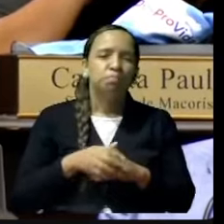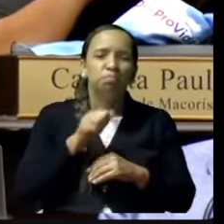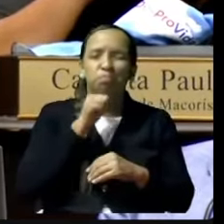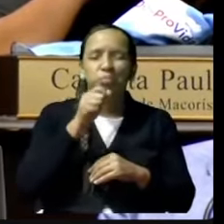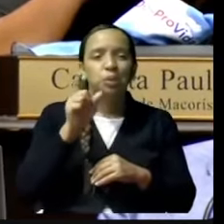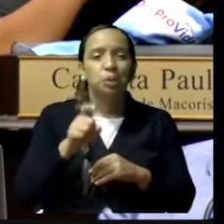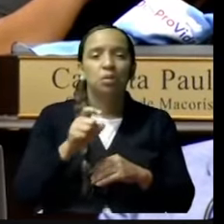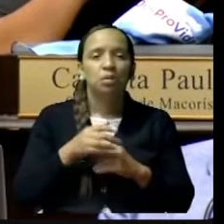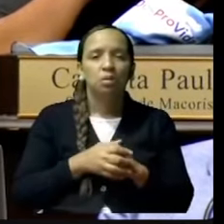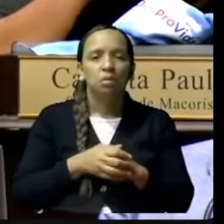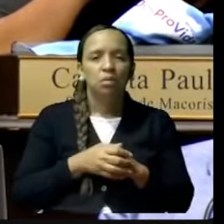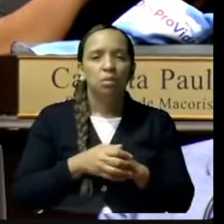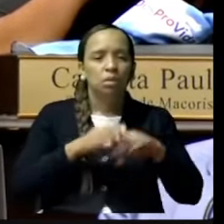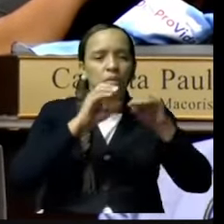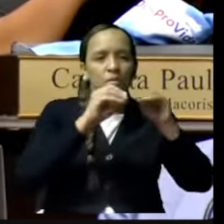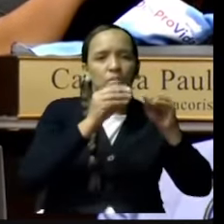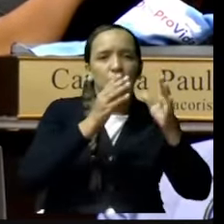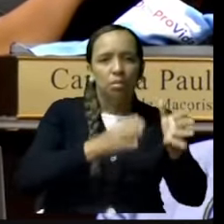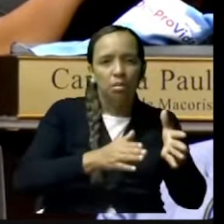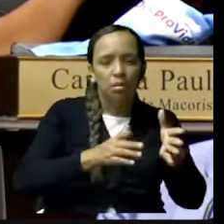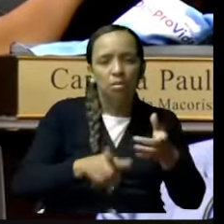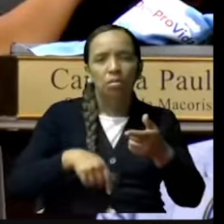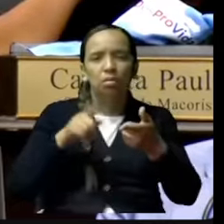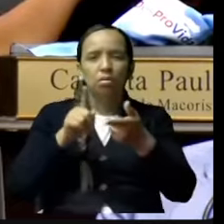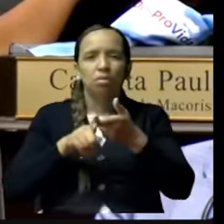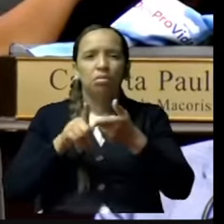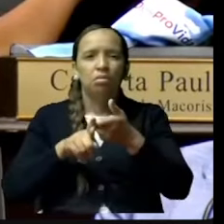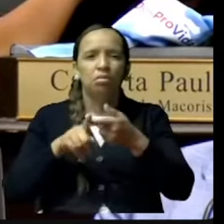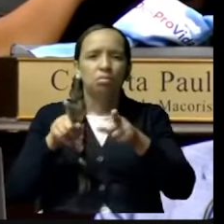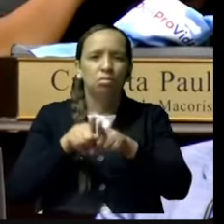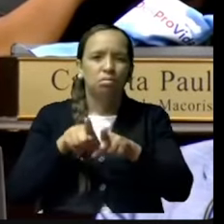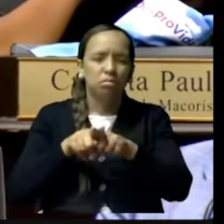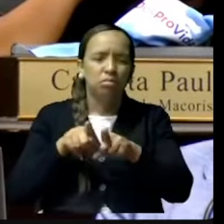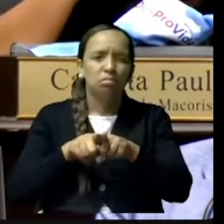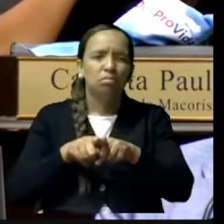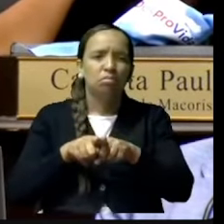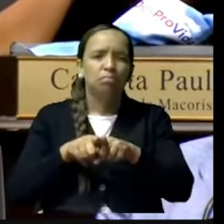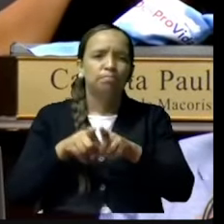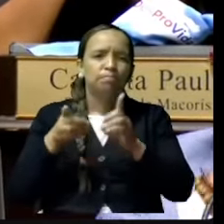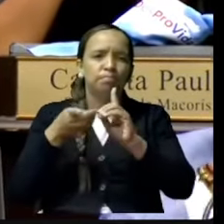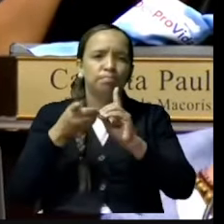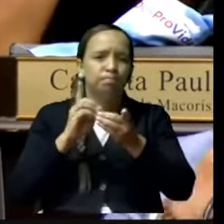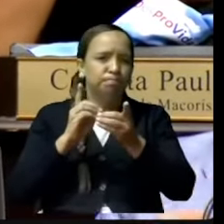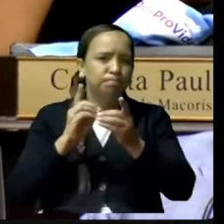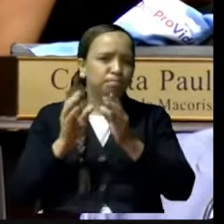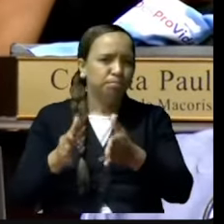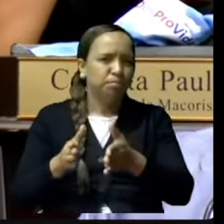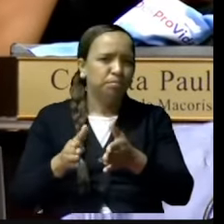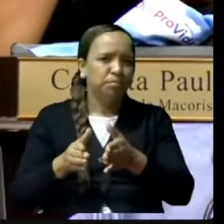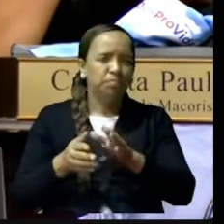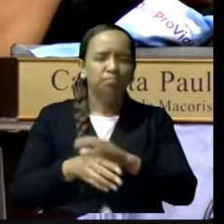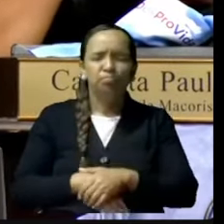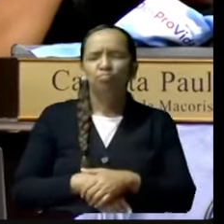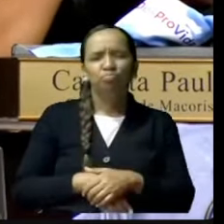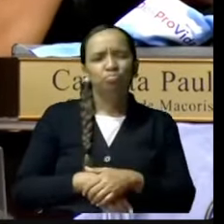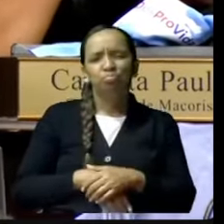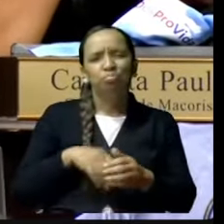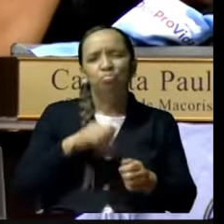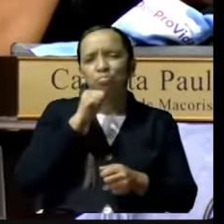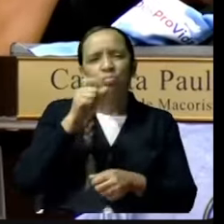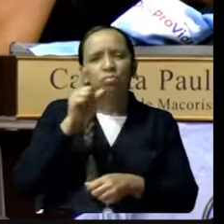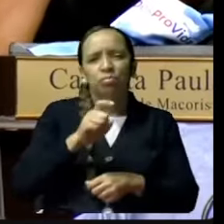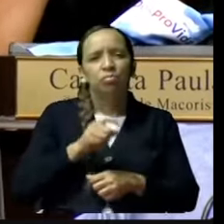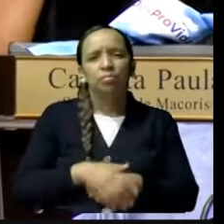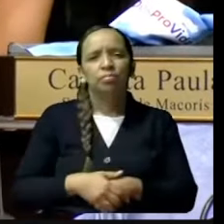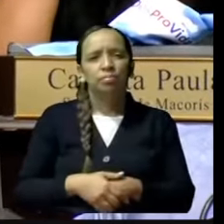Sale de un maestro el director. Eso creo que no podemos seguir ya sacándole lo mismo. Yo creo